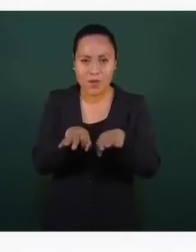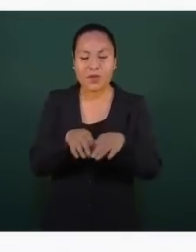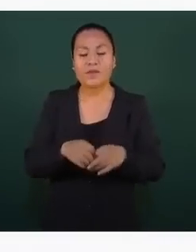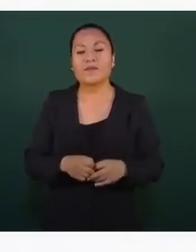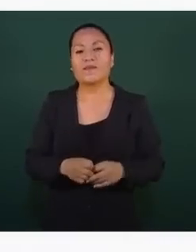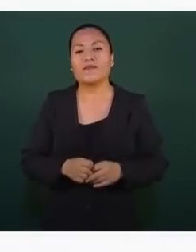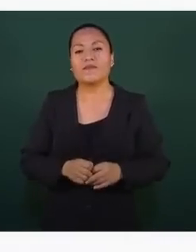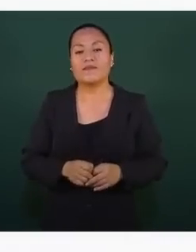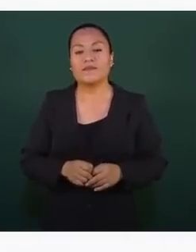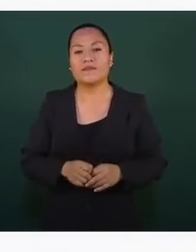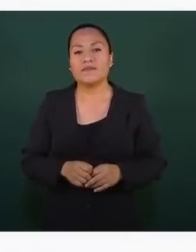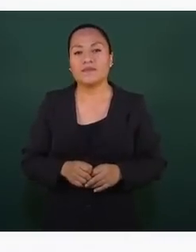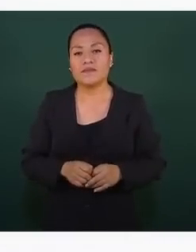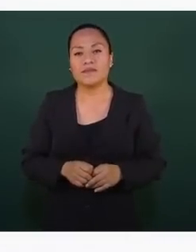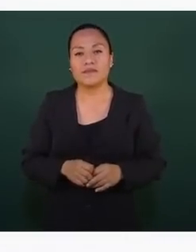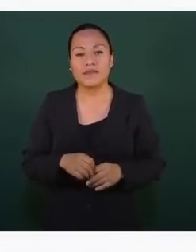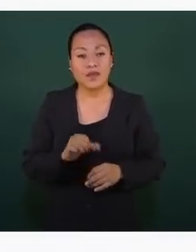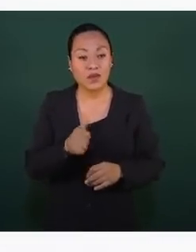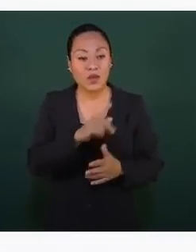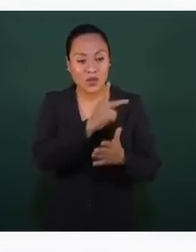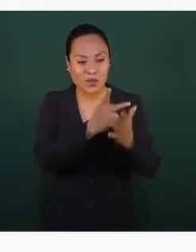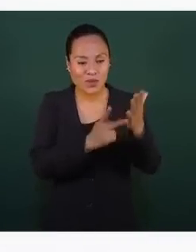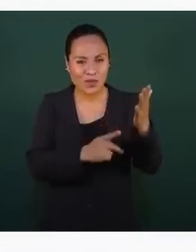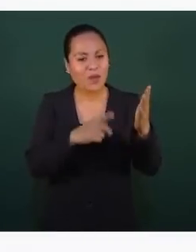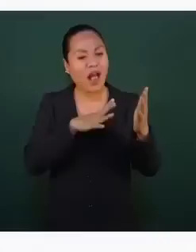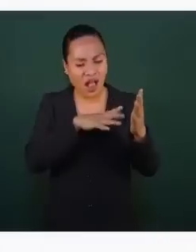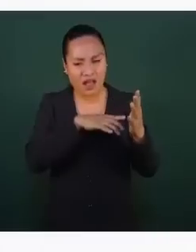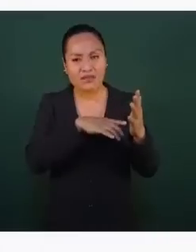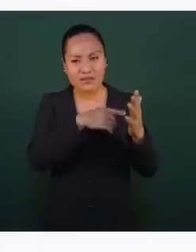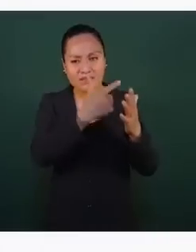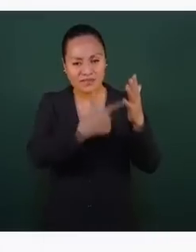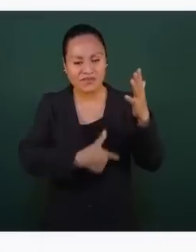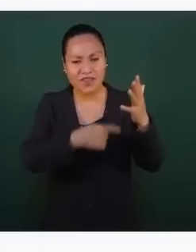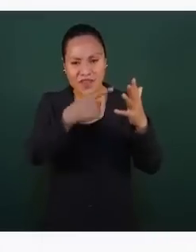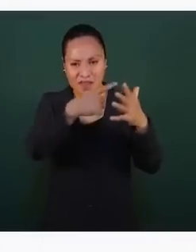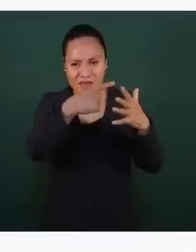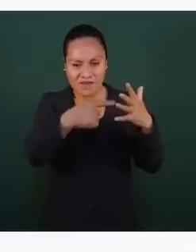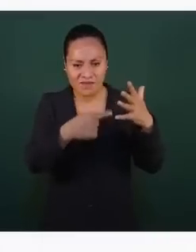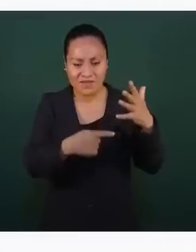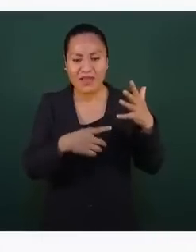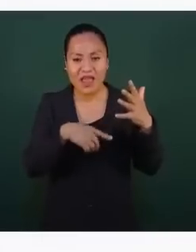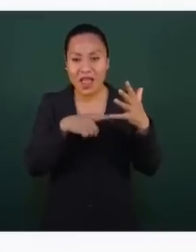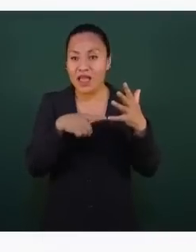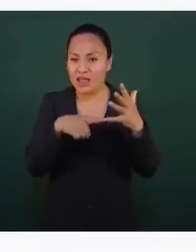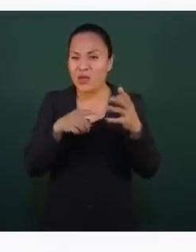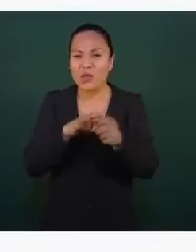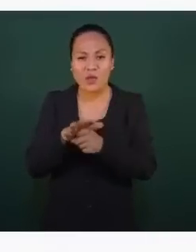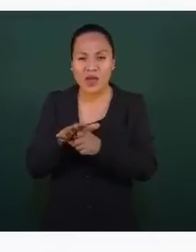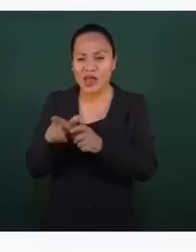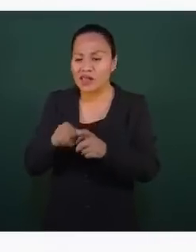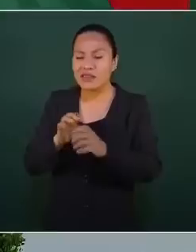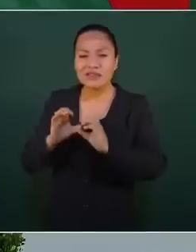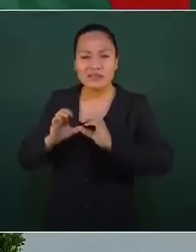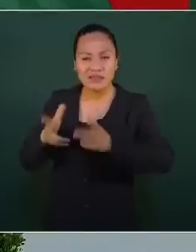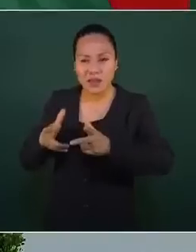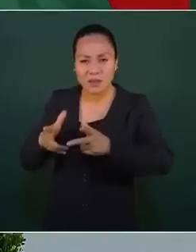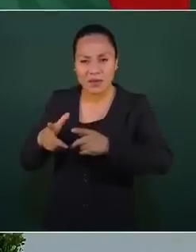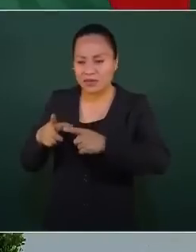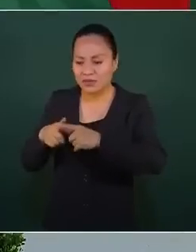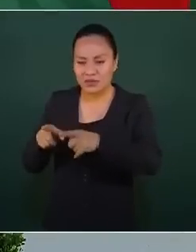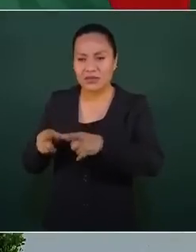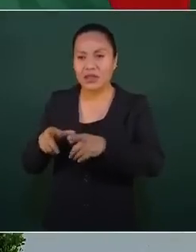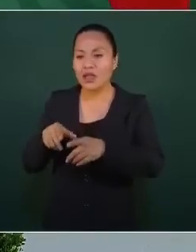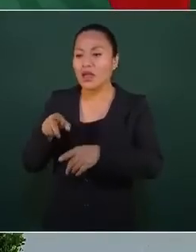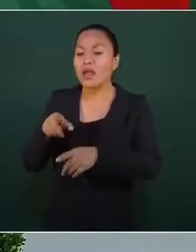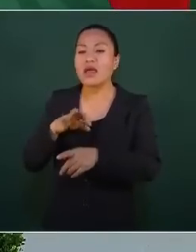Otro de nuestros programas sociales relevantes que están siendo aplicados en Chiapas consiste en dar trabajo